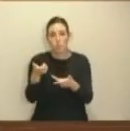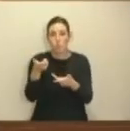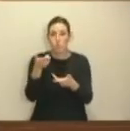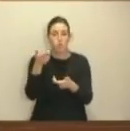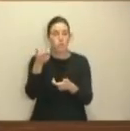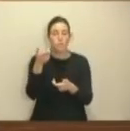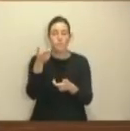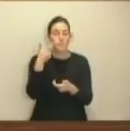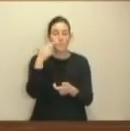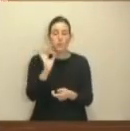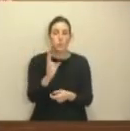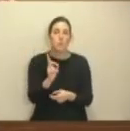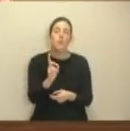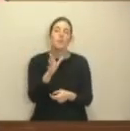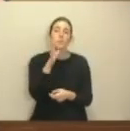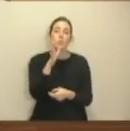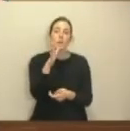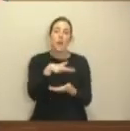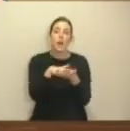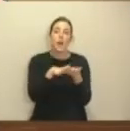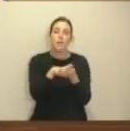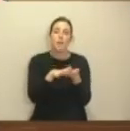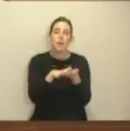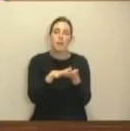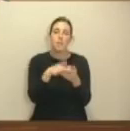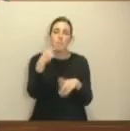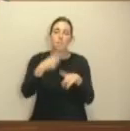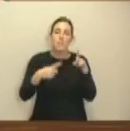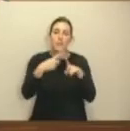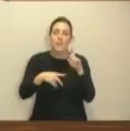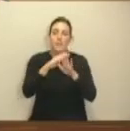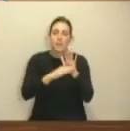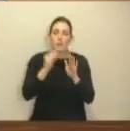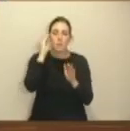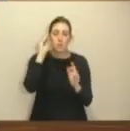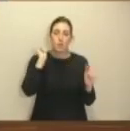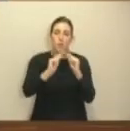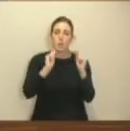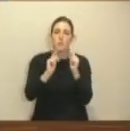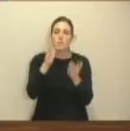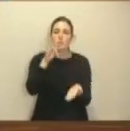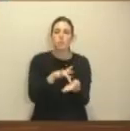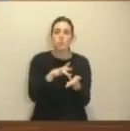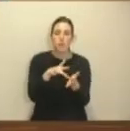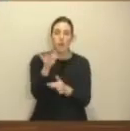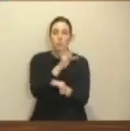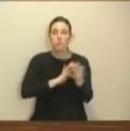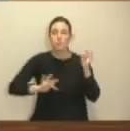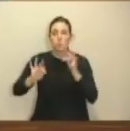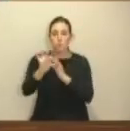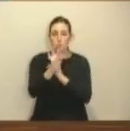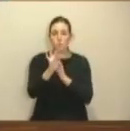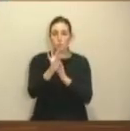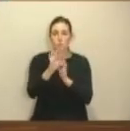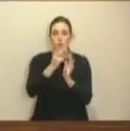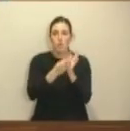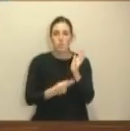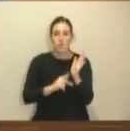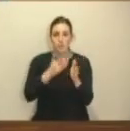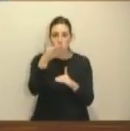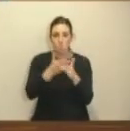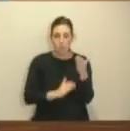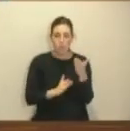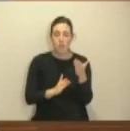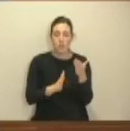es cierto, y usted ha hecho referencia a una medida que yo creo que debatiremos aquí en el turno de las enmiendas parciales, que es la que